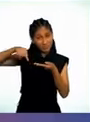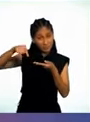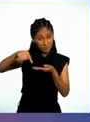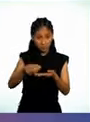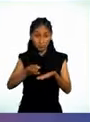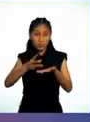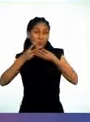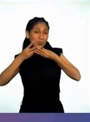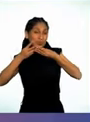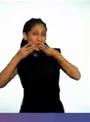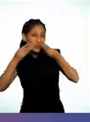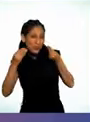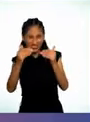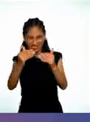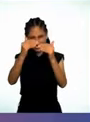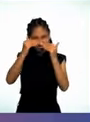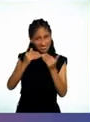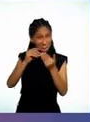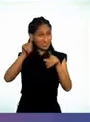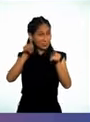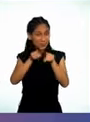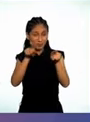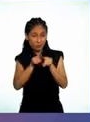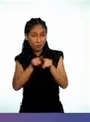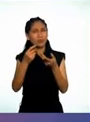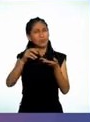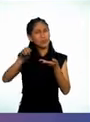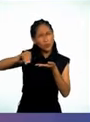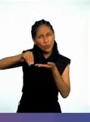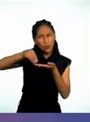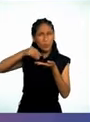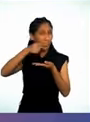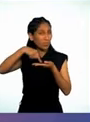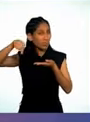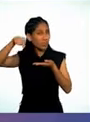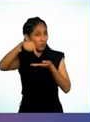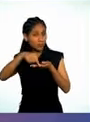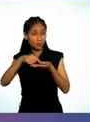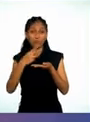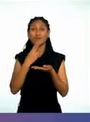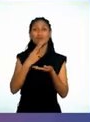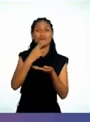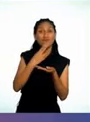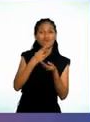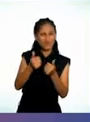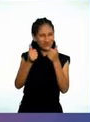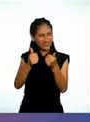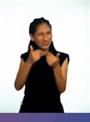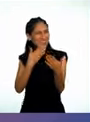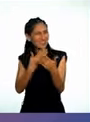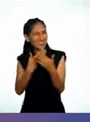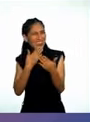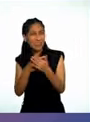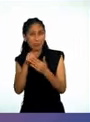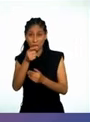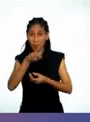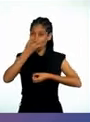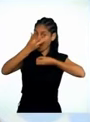díaz ofrece dejar su suite participation